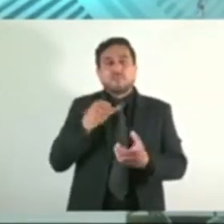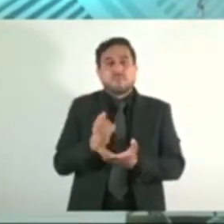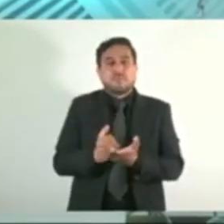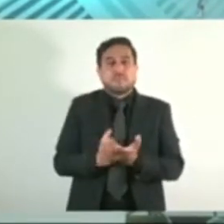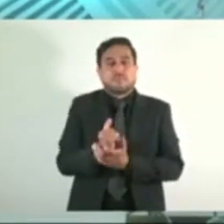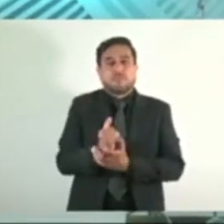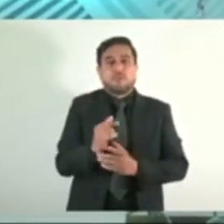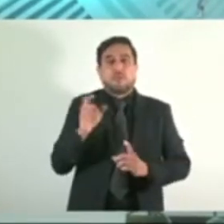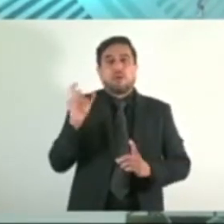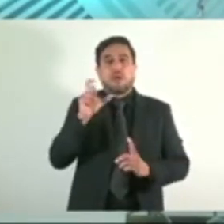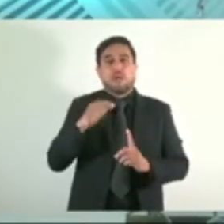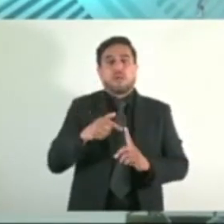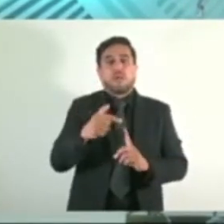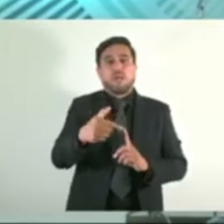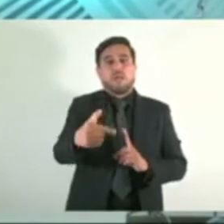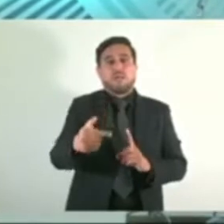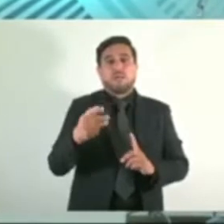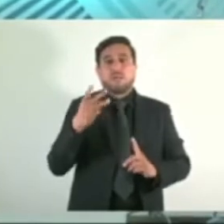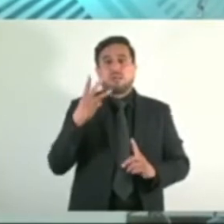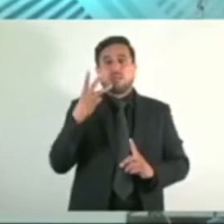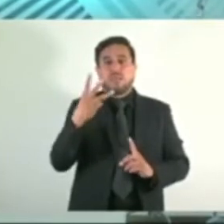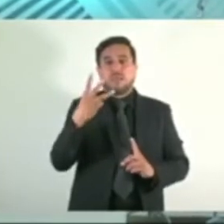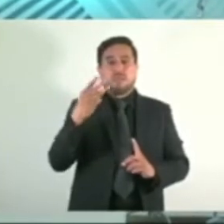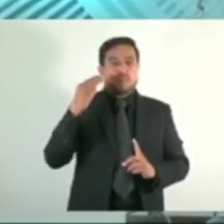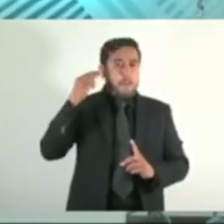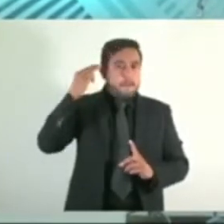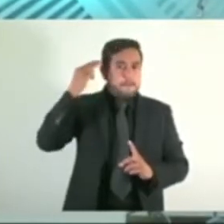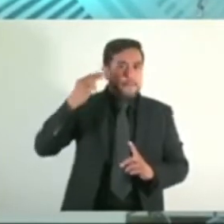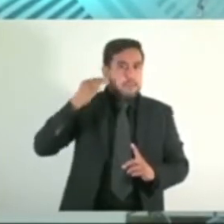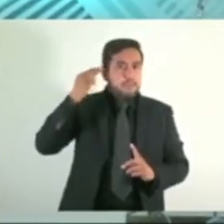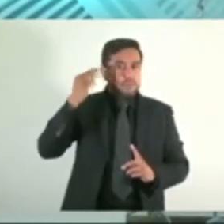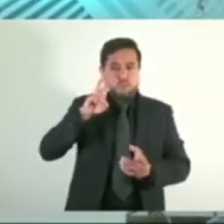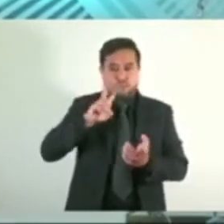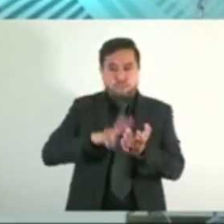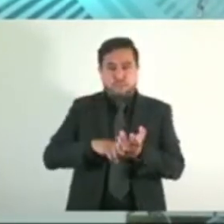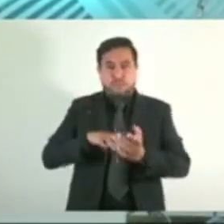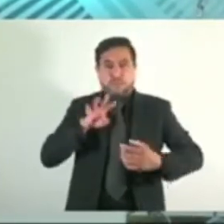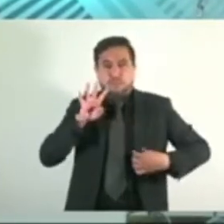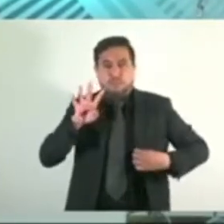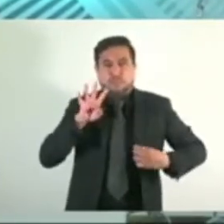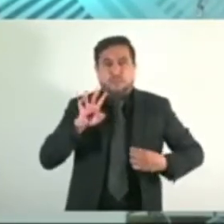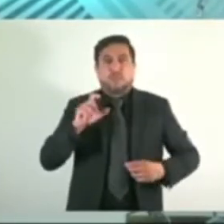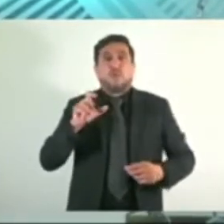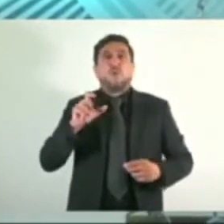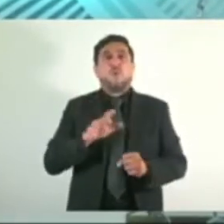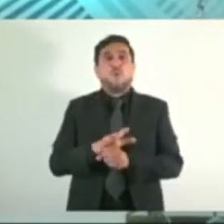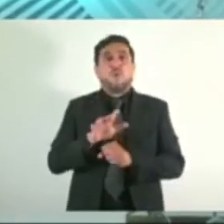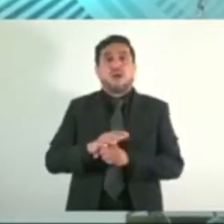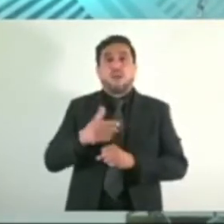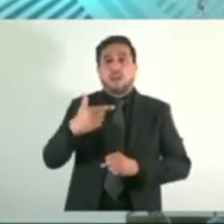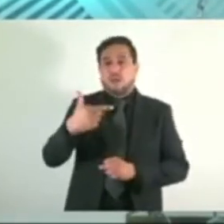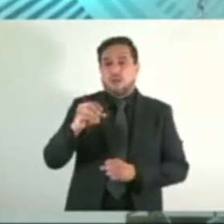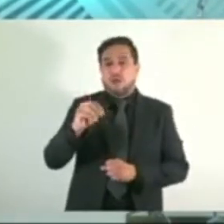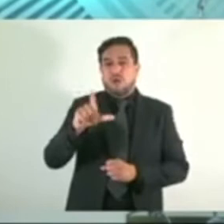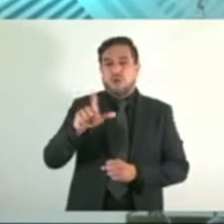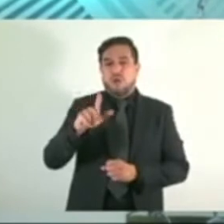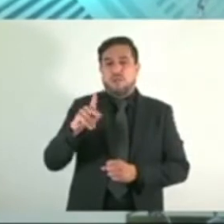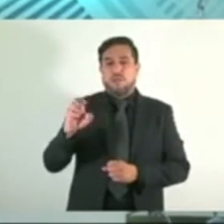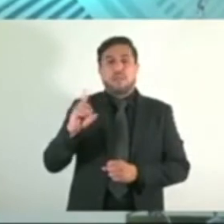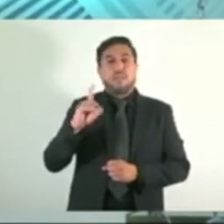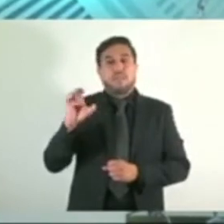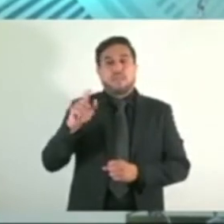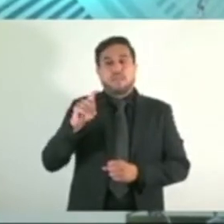día 3 de marzo del 2019, el iniciativo del operativo Golpe de Timón. Yo no